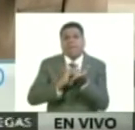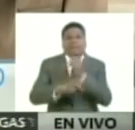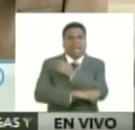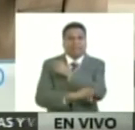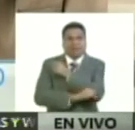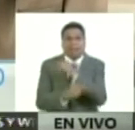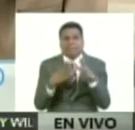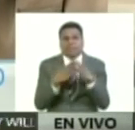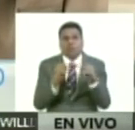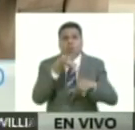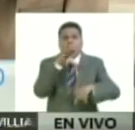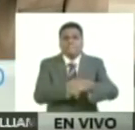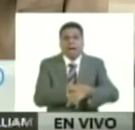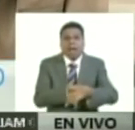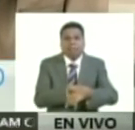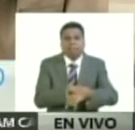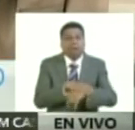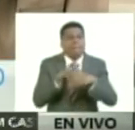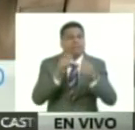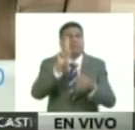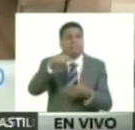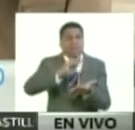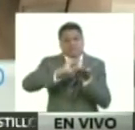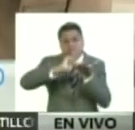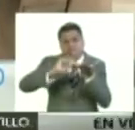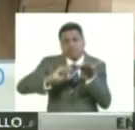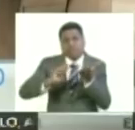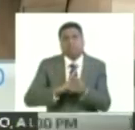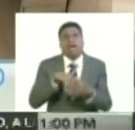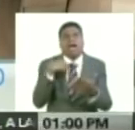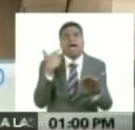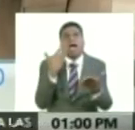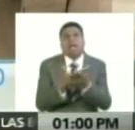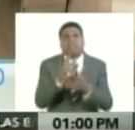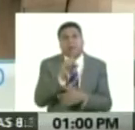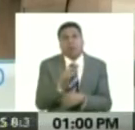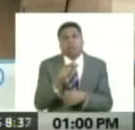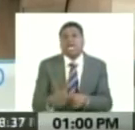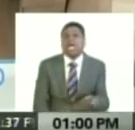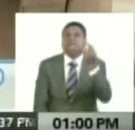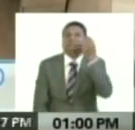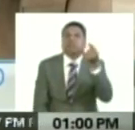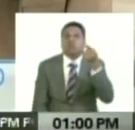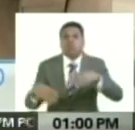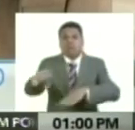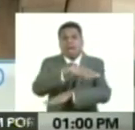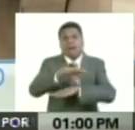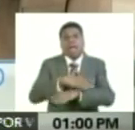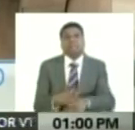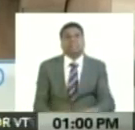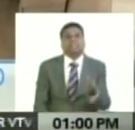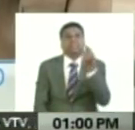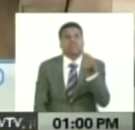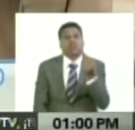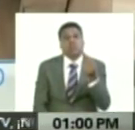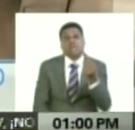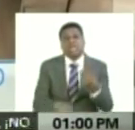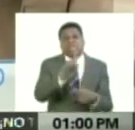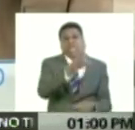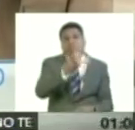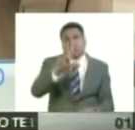de delitos graves. Porque hasta ahora, en ninguna calle de la República, ninguna de las 1.132